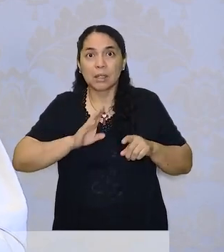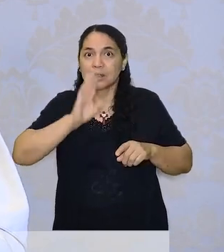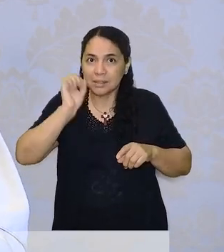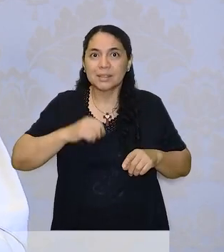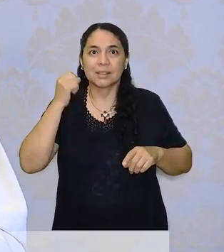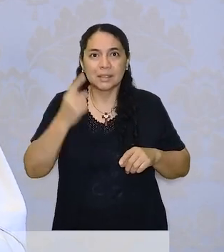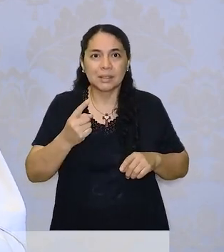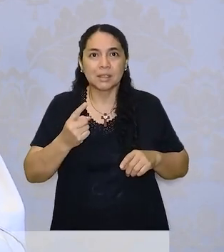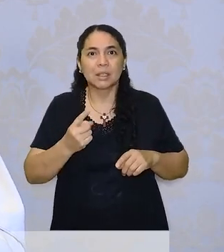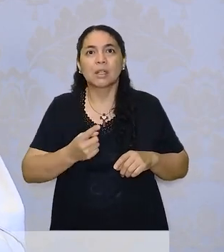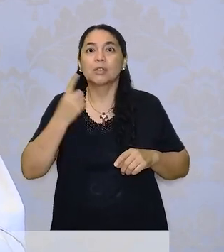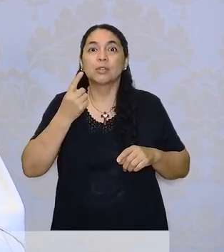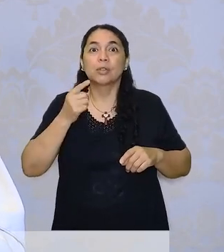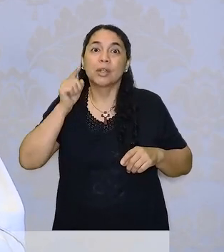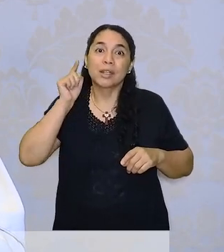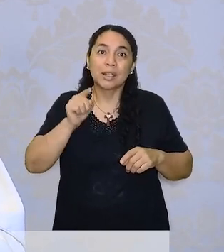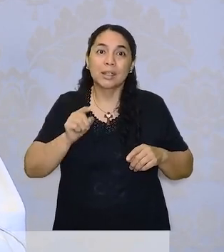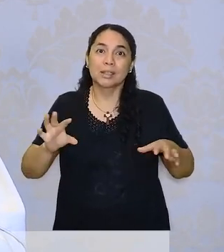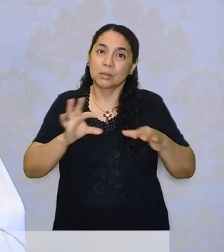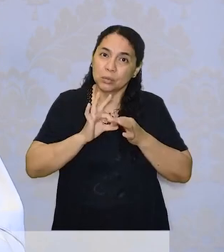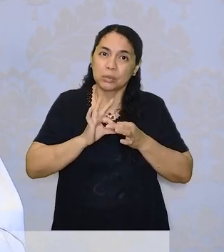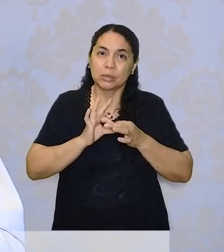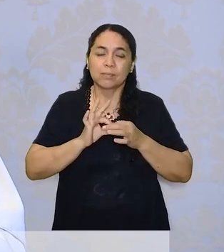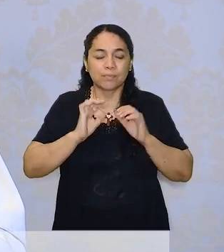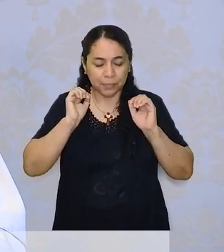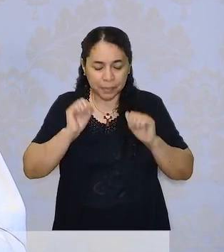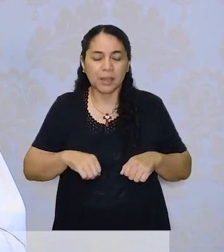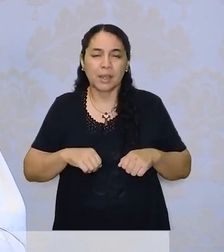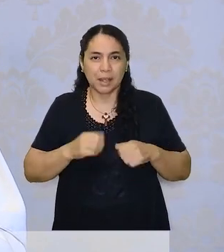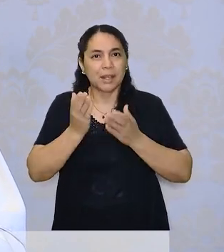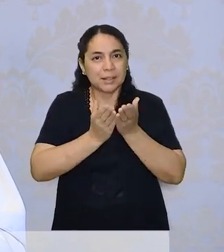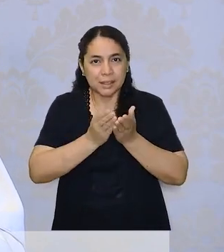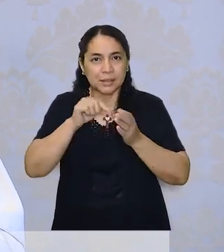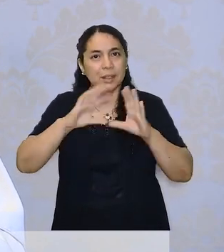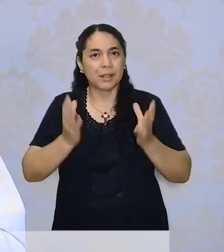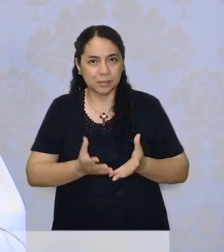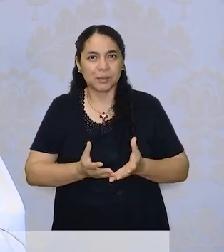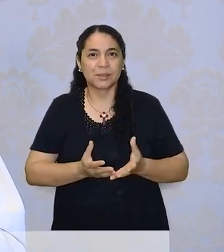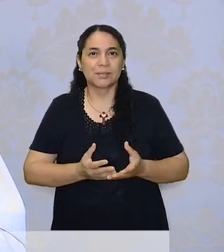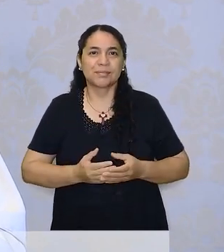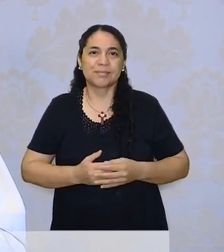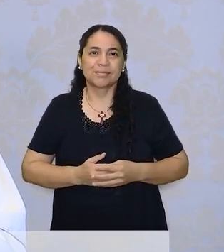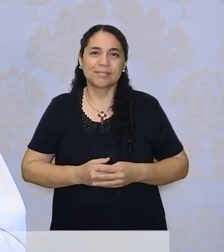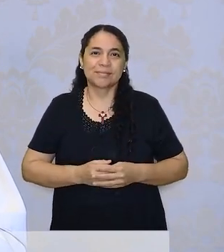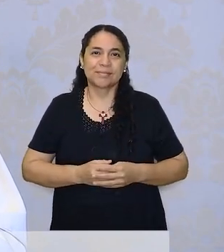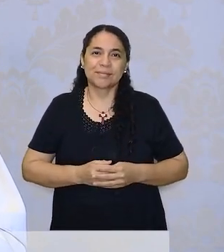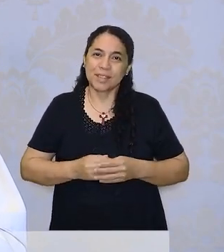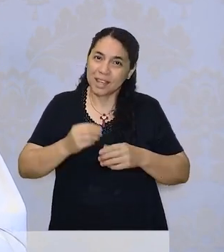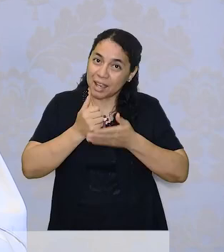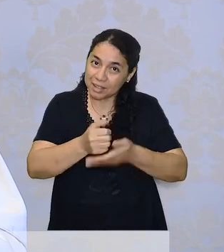somos capaces de entender plenamente. Pero lo que sí entendemos es que solo en esa unidad